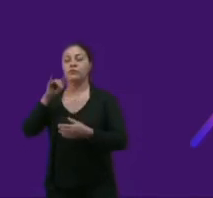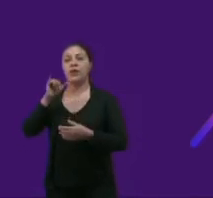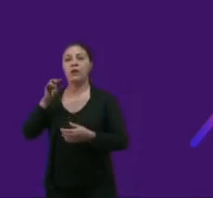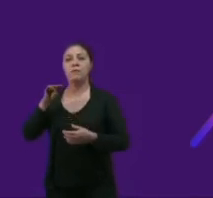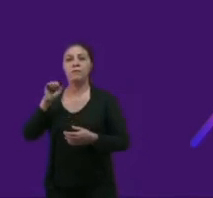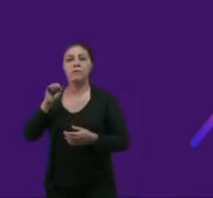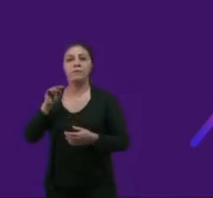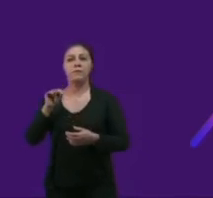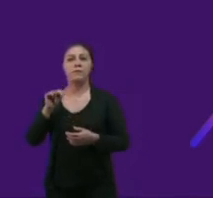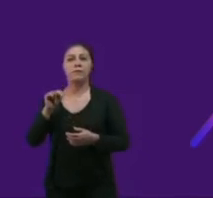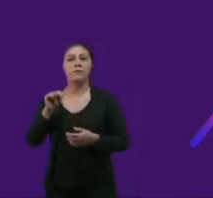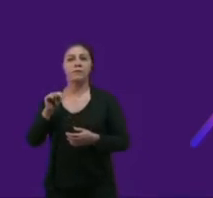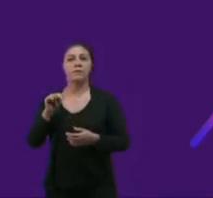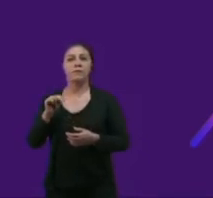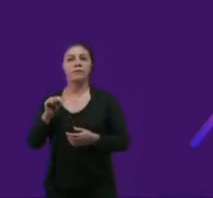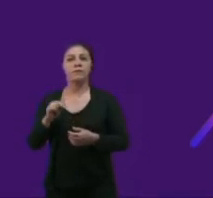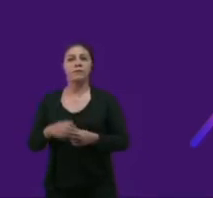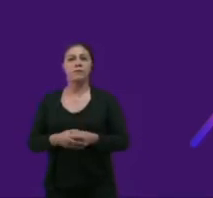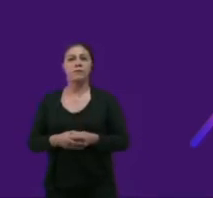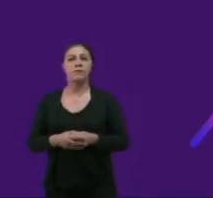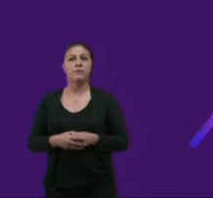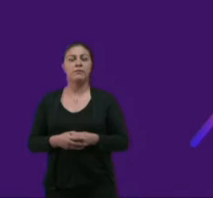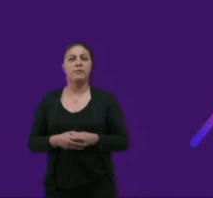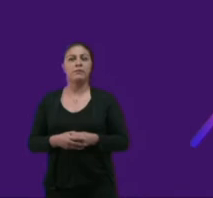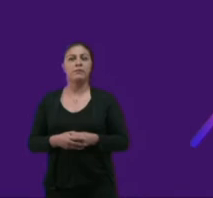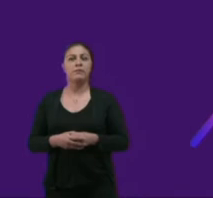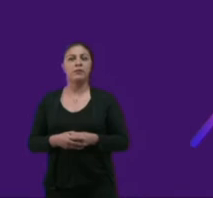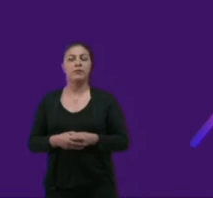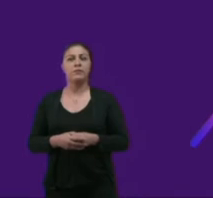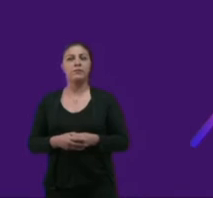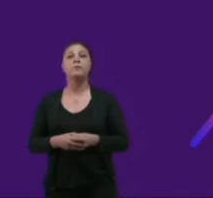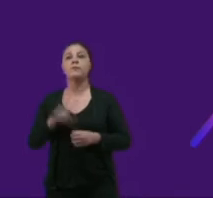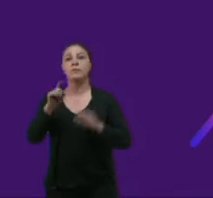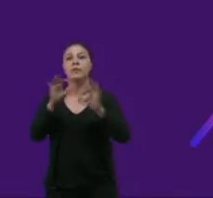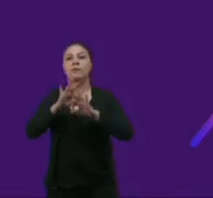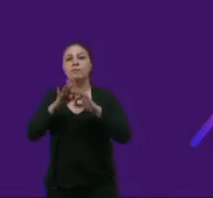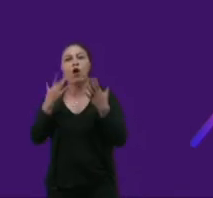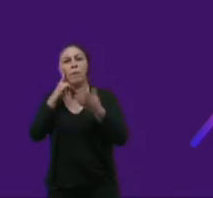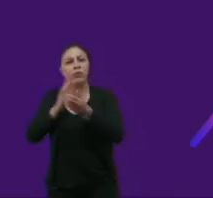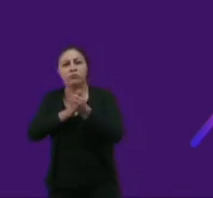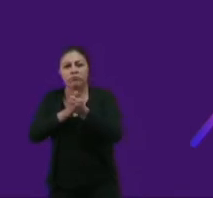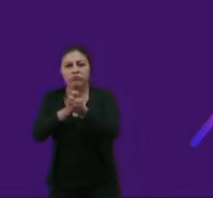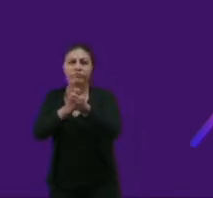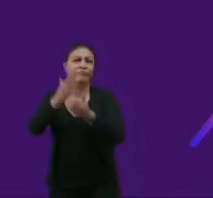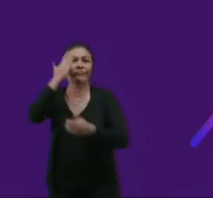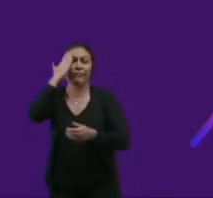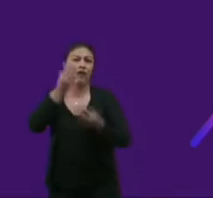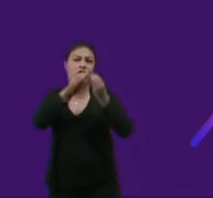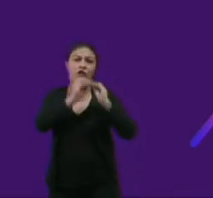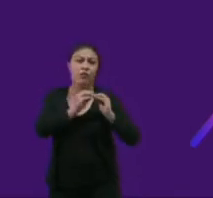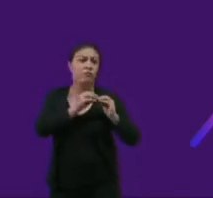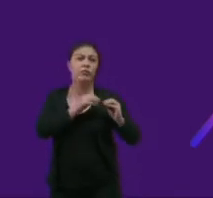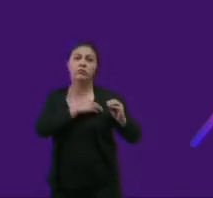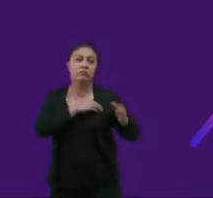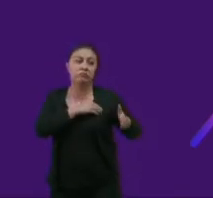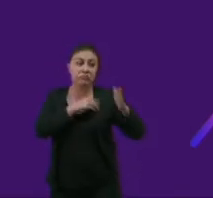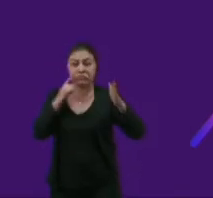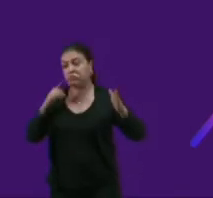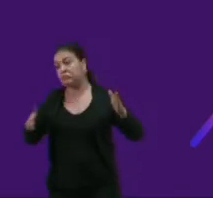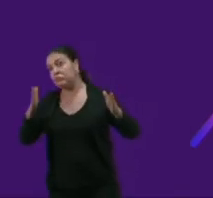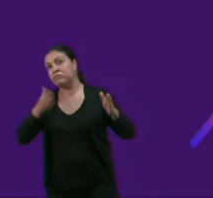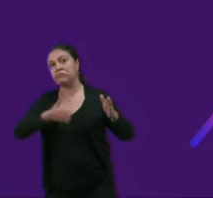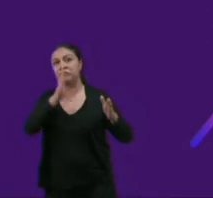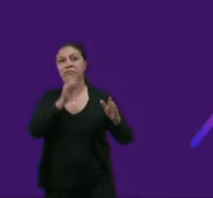como los caminos de los emprendedores son diferentes pero de alguna manera